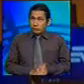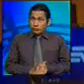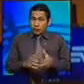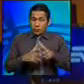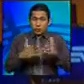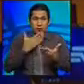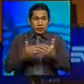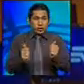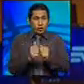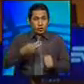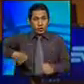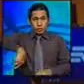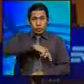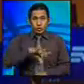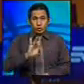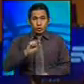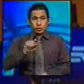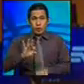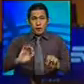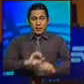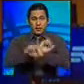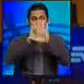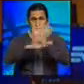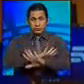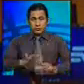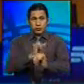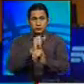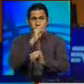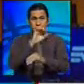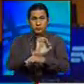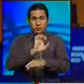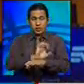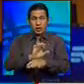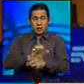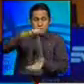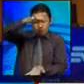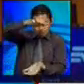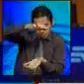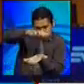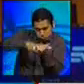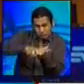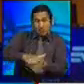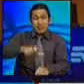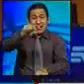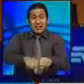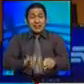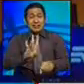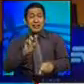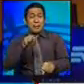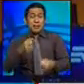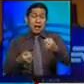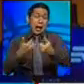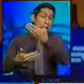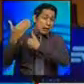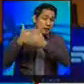Gracias por su sintonía. Son 8 de la mañana con 9 minutos. La Comisión de Tránsito del Ecuador en Guayaquil ha chatarrizado a más de 7.000 vehículos luego de